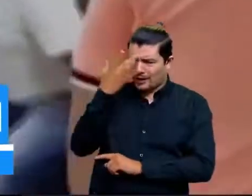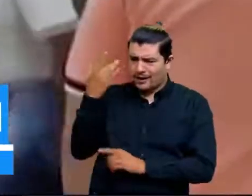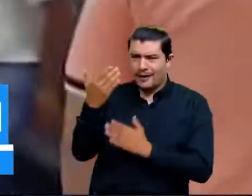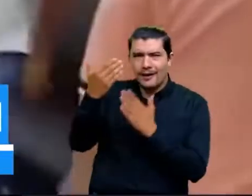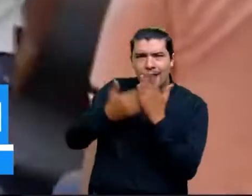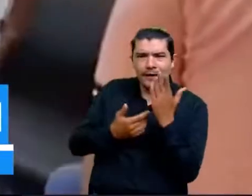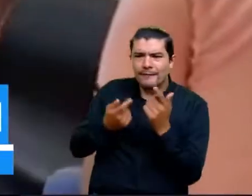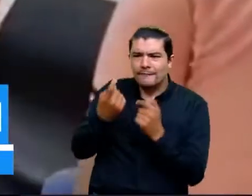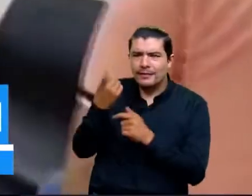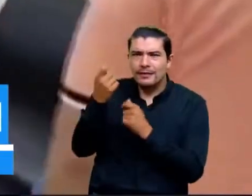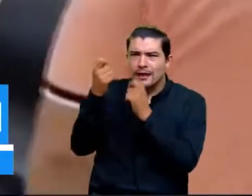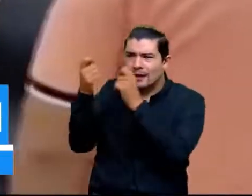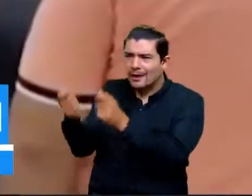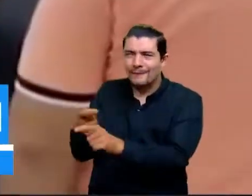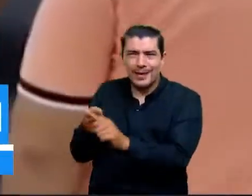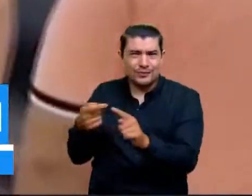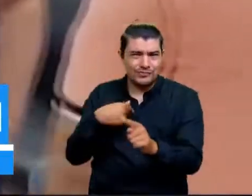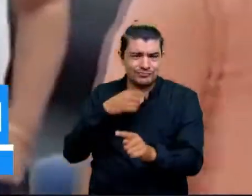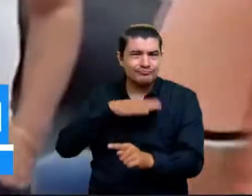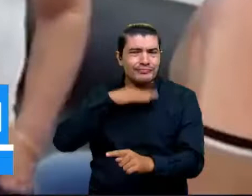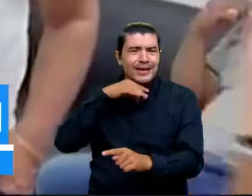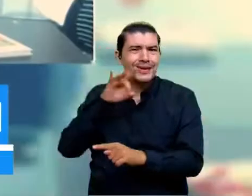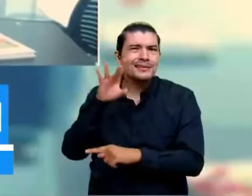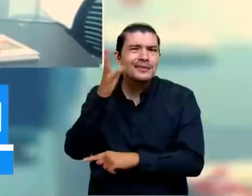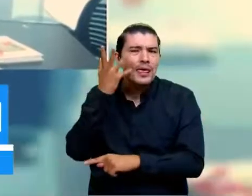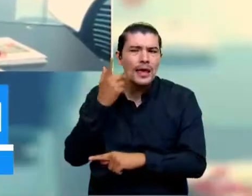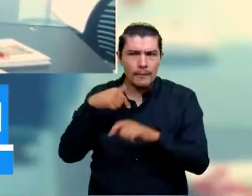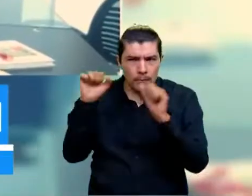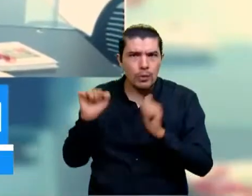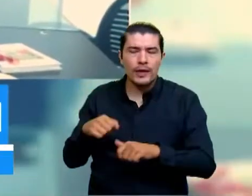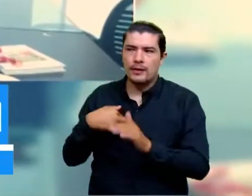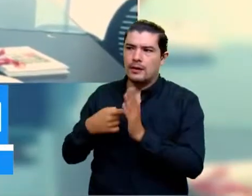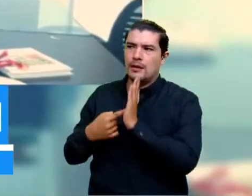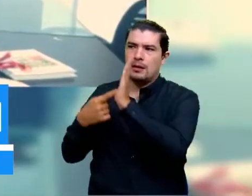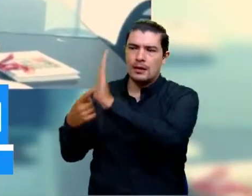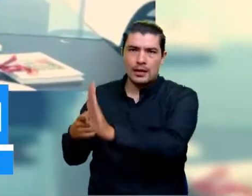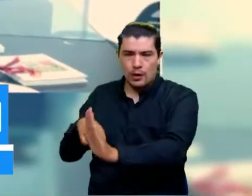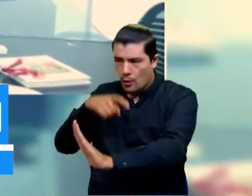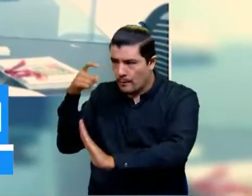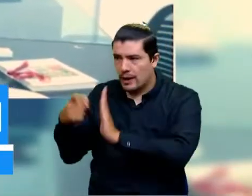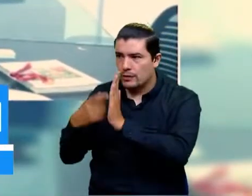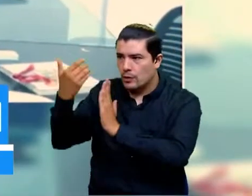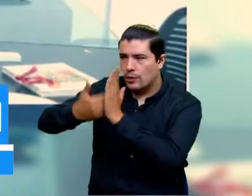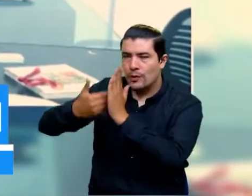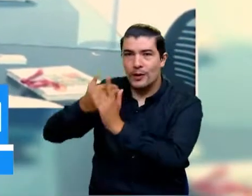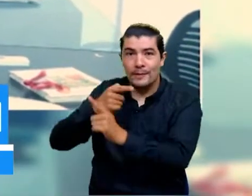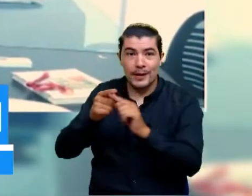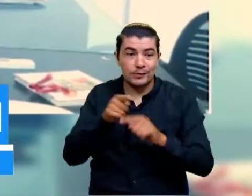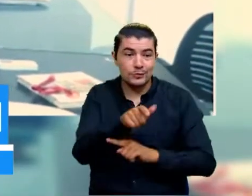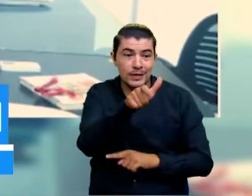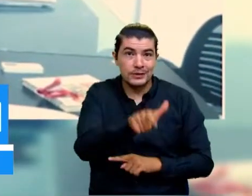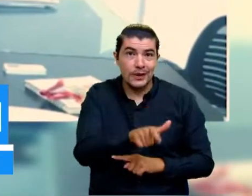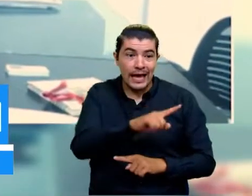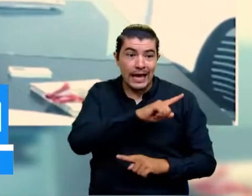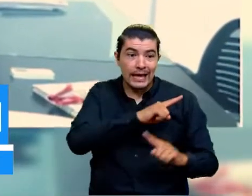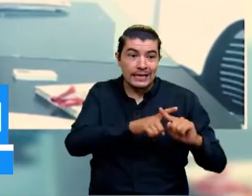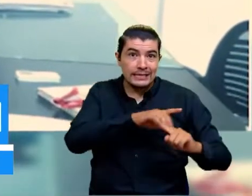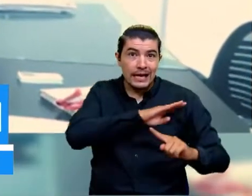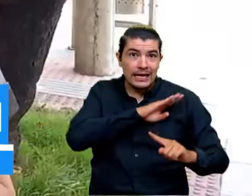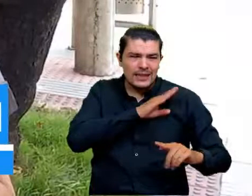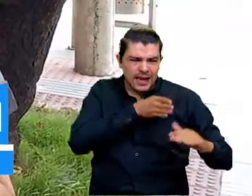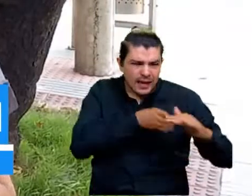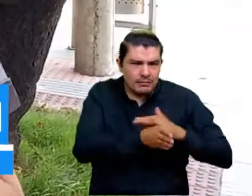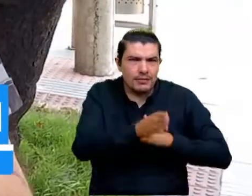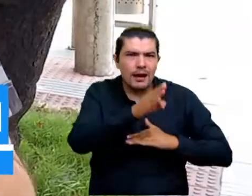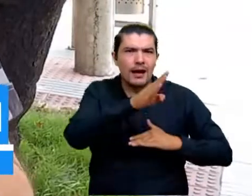rangel ingresará nuevamente al despacho como alcalde ocasionando un verdadero revolcón al interior del palacio municipal un